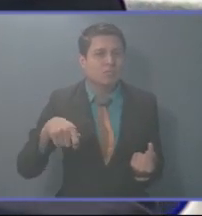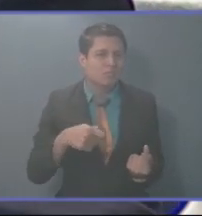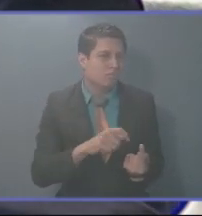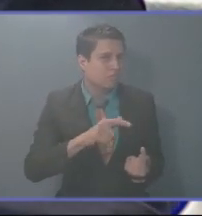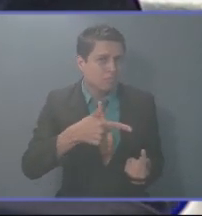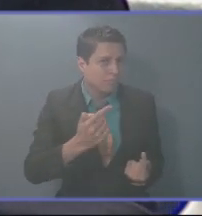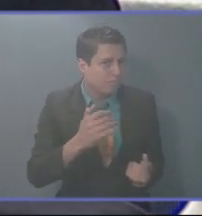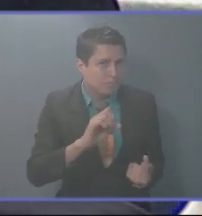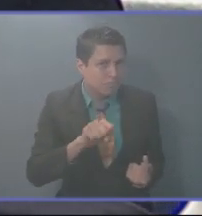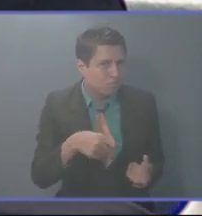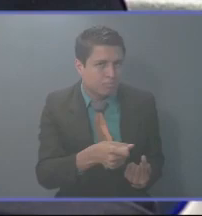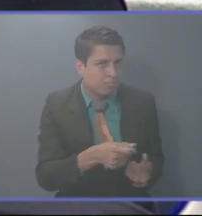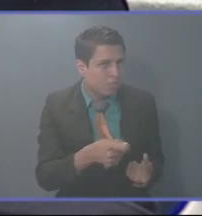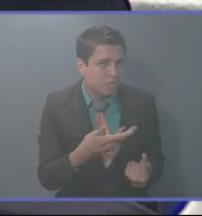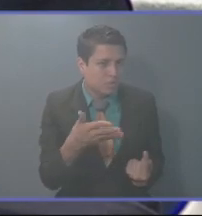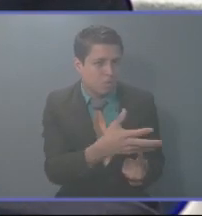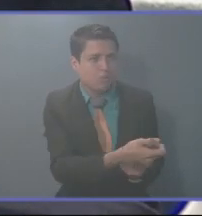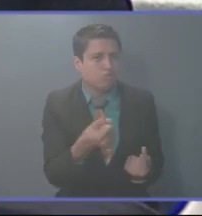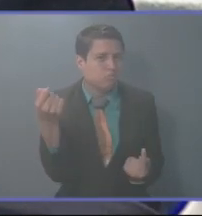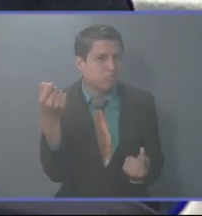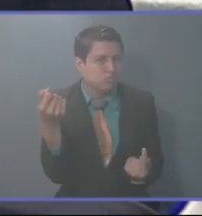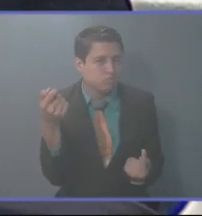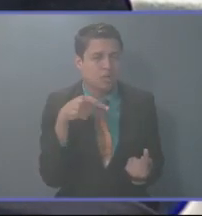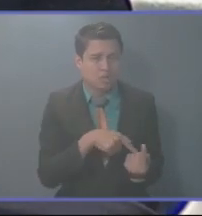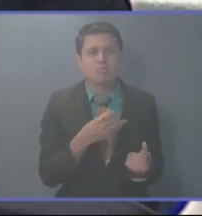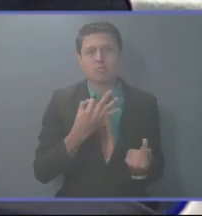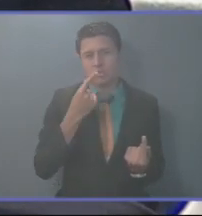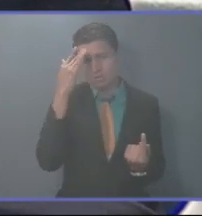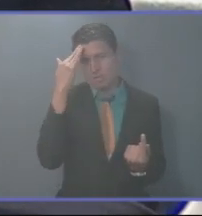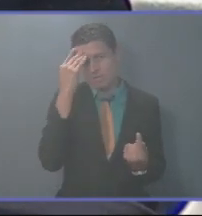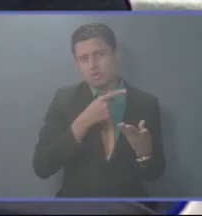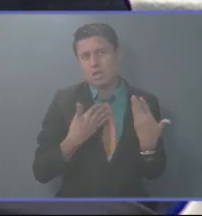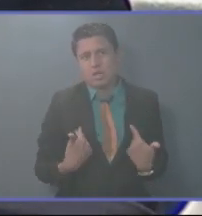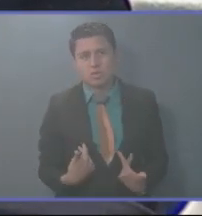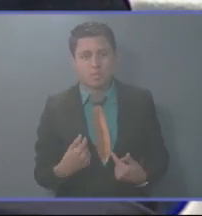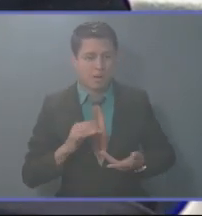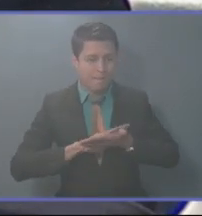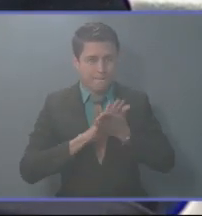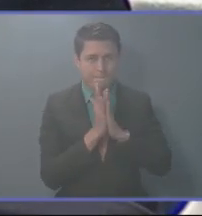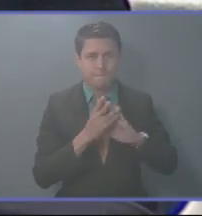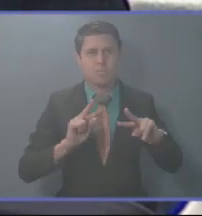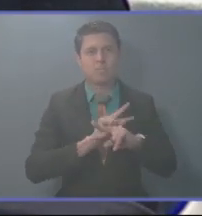Reparación integral: parte de la premisa que el pleno